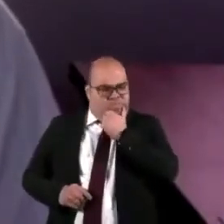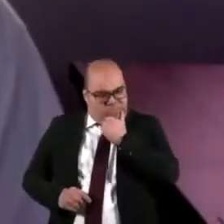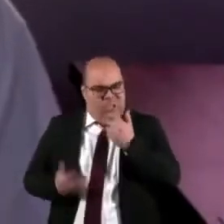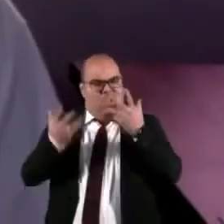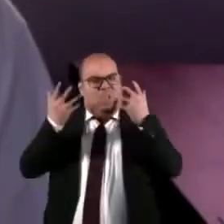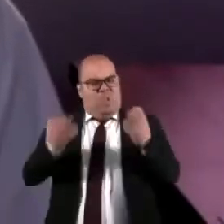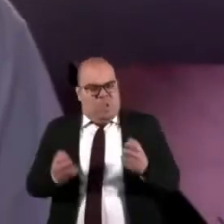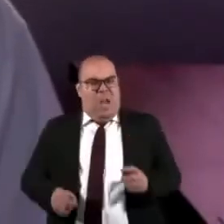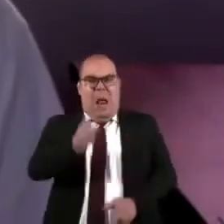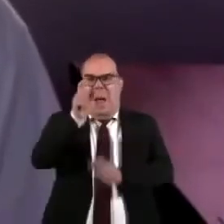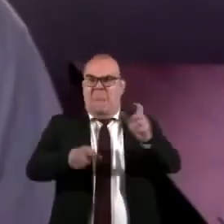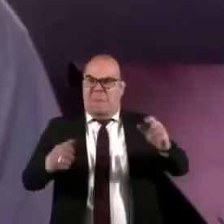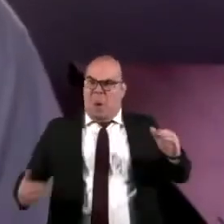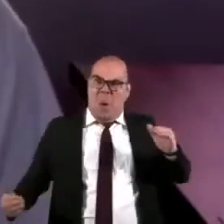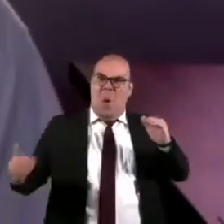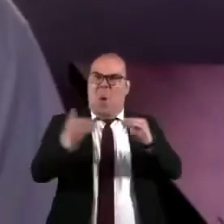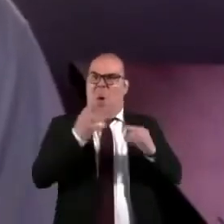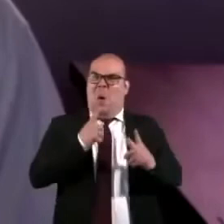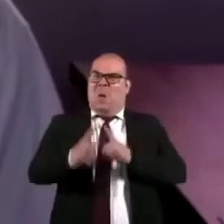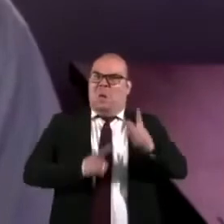justicia social, porque